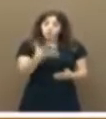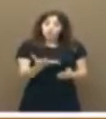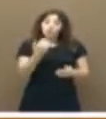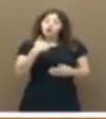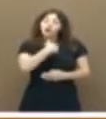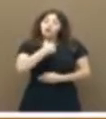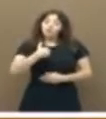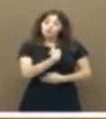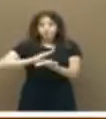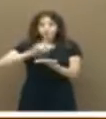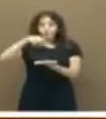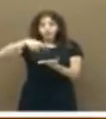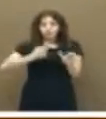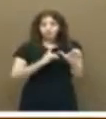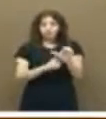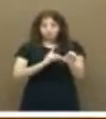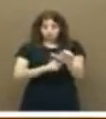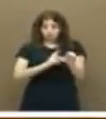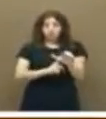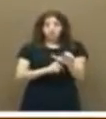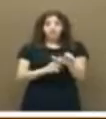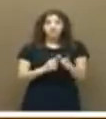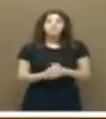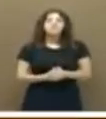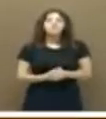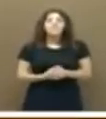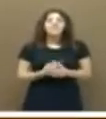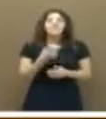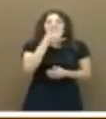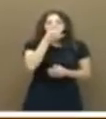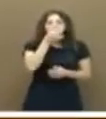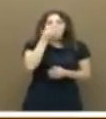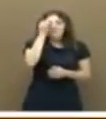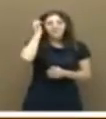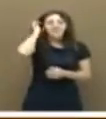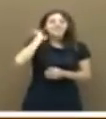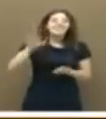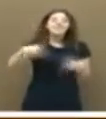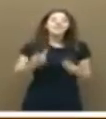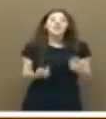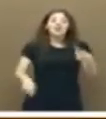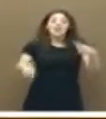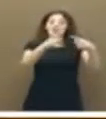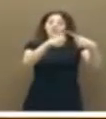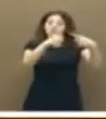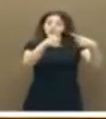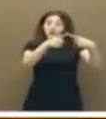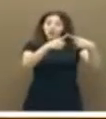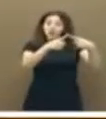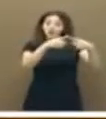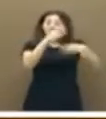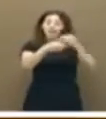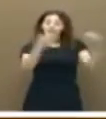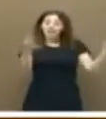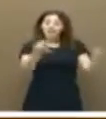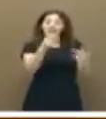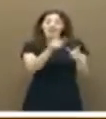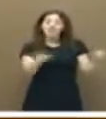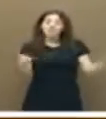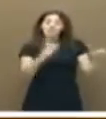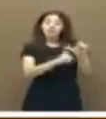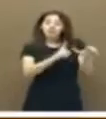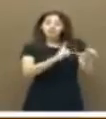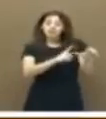patrimonio histórico-artístico. Este Gobierno tiene una hoja de ruta clara con la cultura y es, en primer lugar, volver a hacer a los extremeños y a las extremeñas